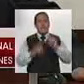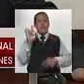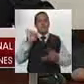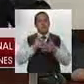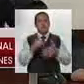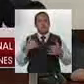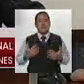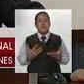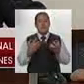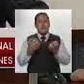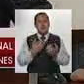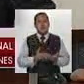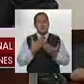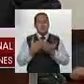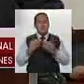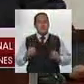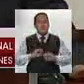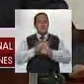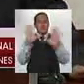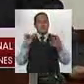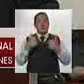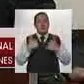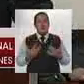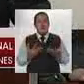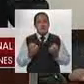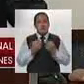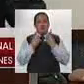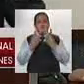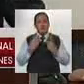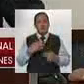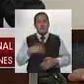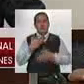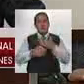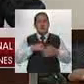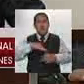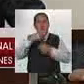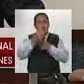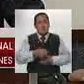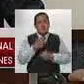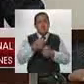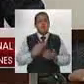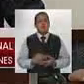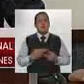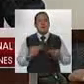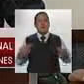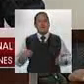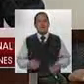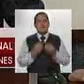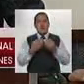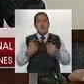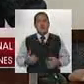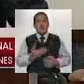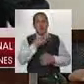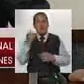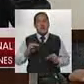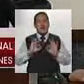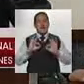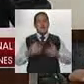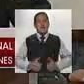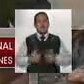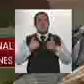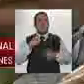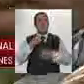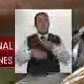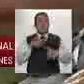quiero que quede claro, que queremos ver al agro como una herramienta para mejorar la calidad de vida de la